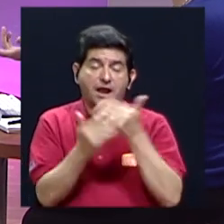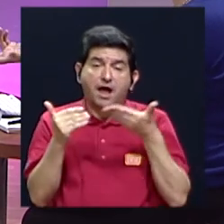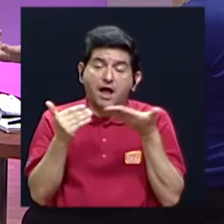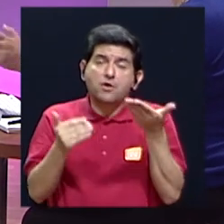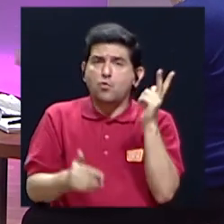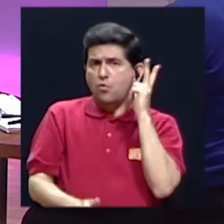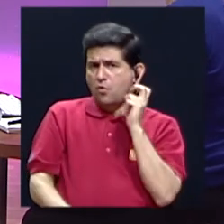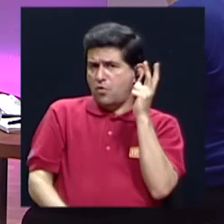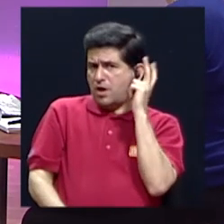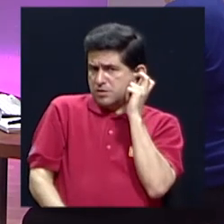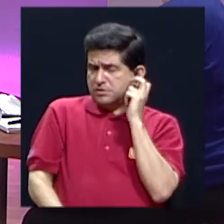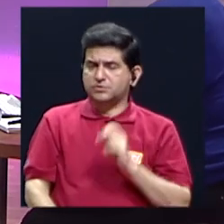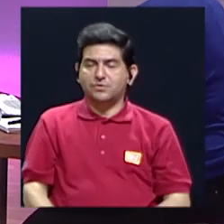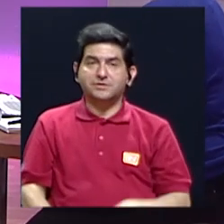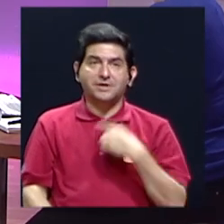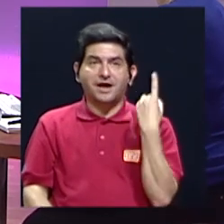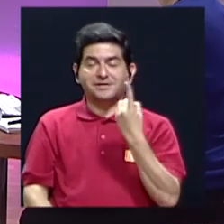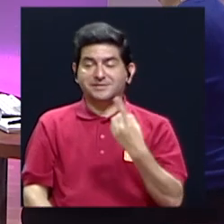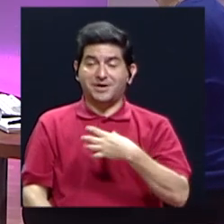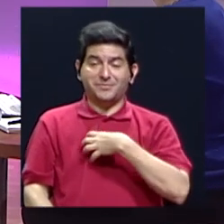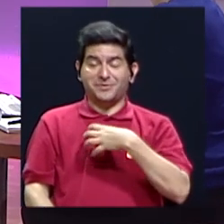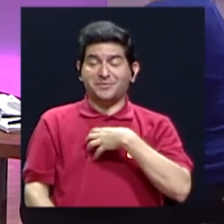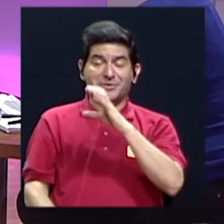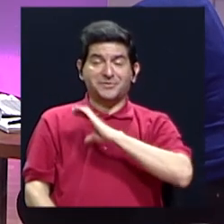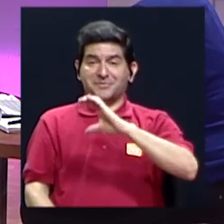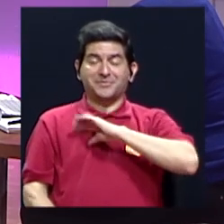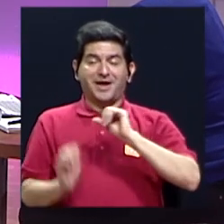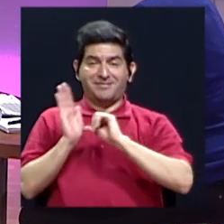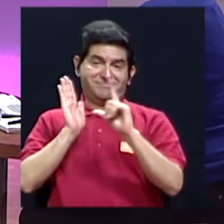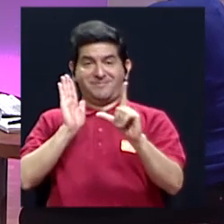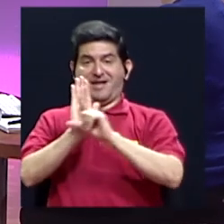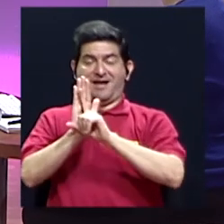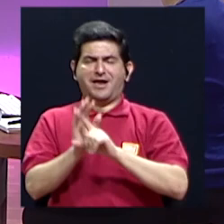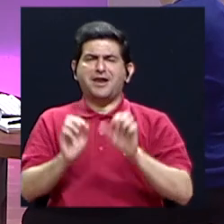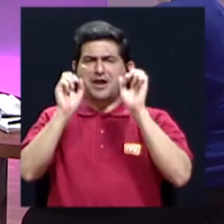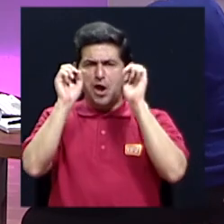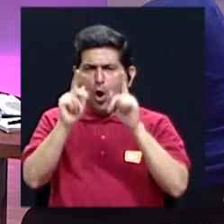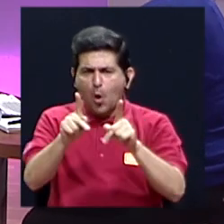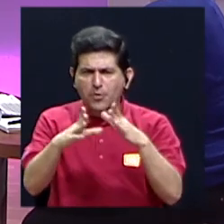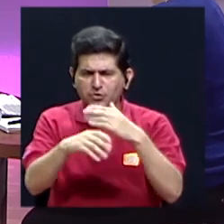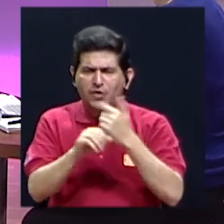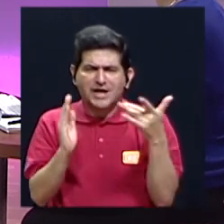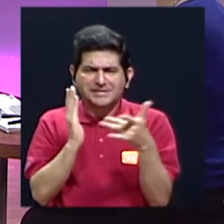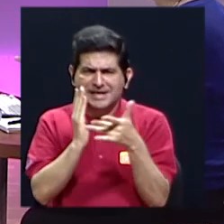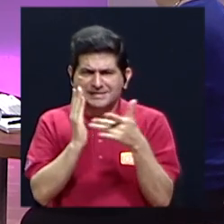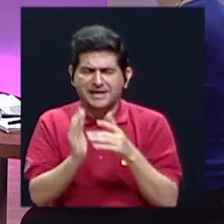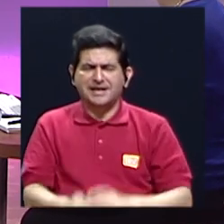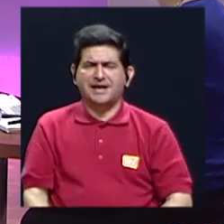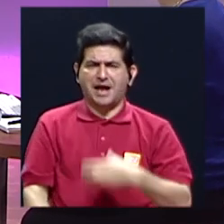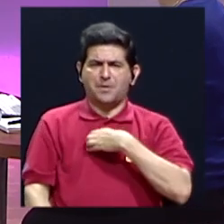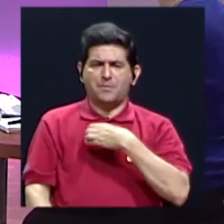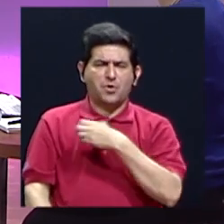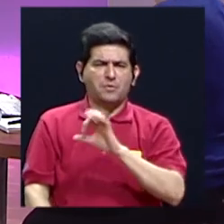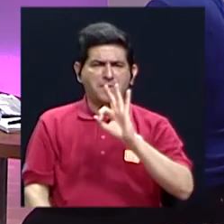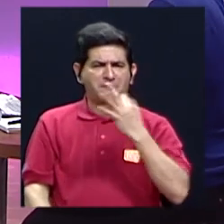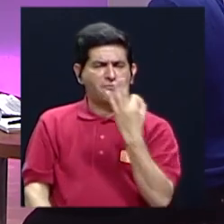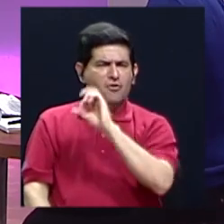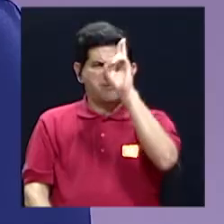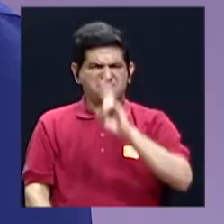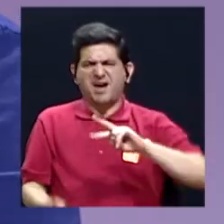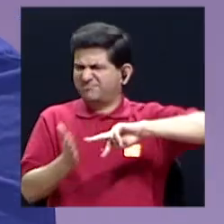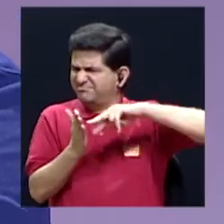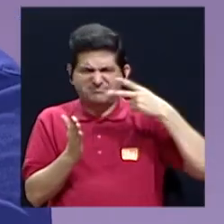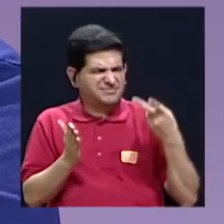se han escuchado de nuestra siempre folclórica Asamblea Legislativa es la posibilidad de hacer la técnica a la tica. ¿Esto a qué